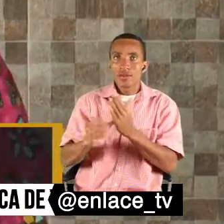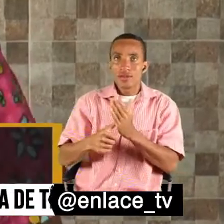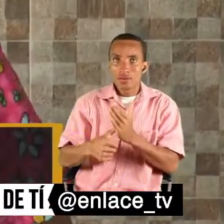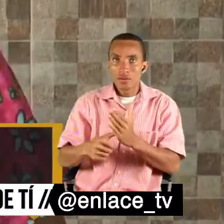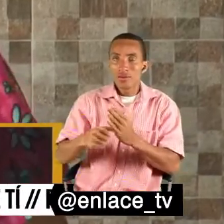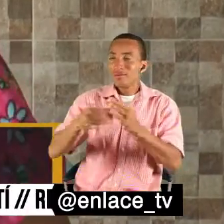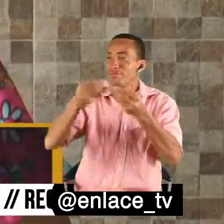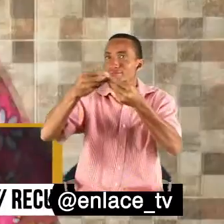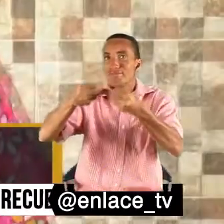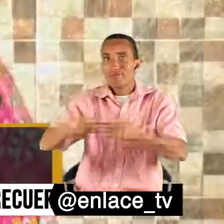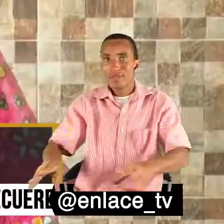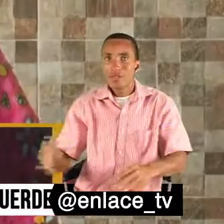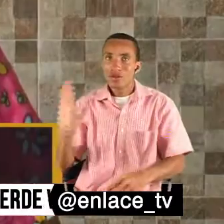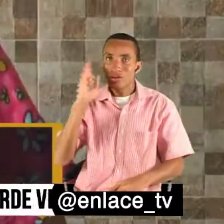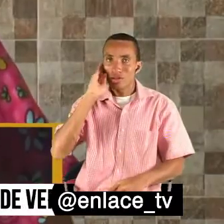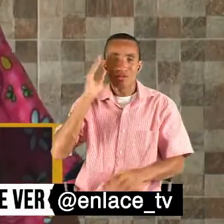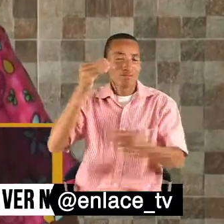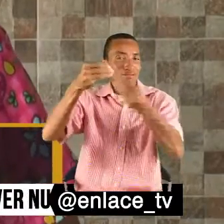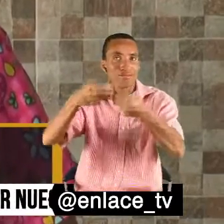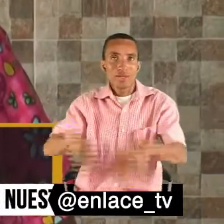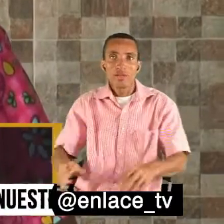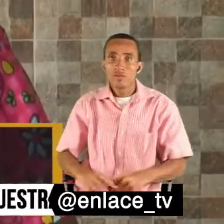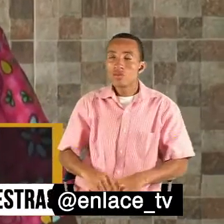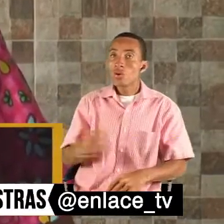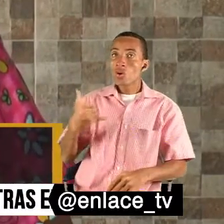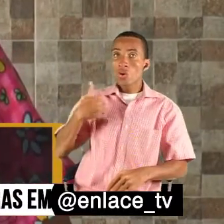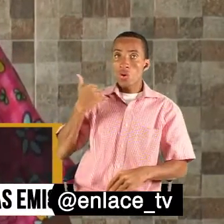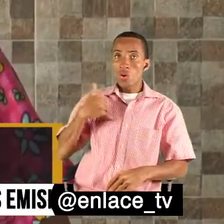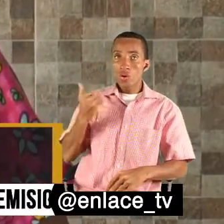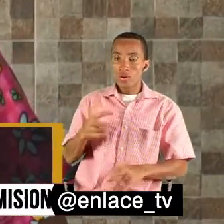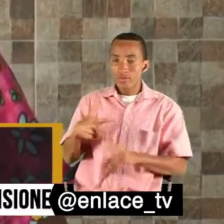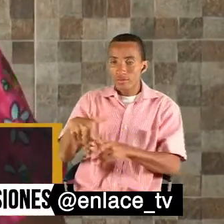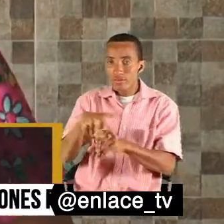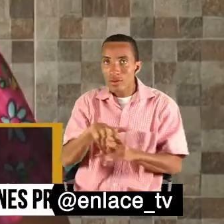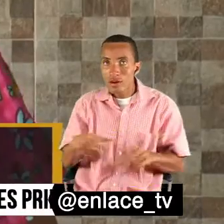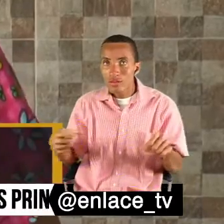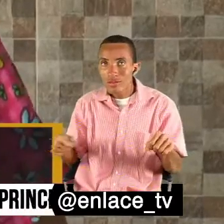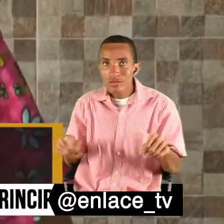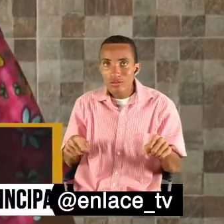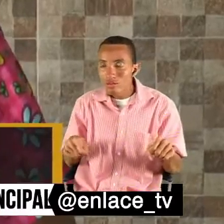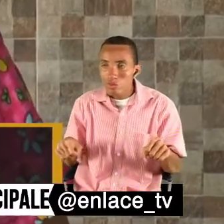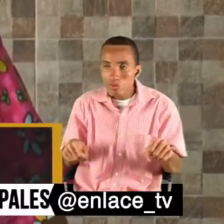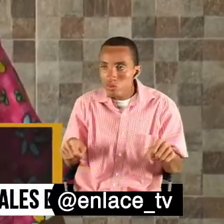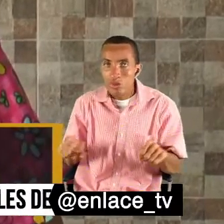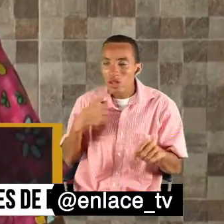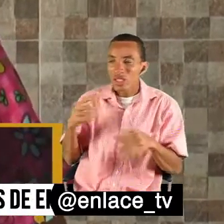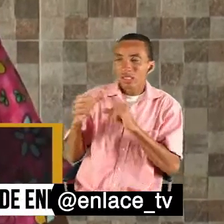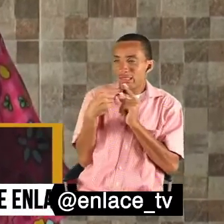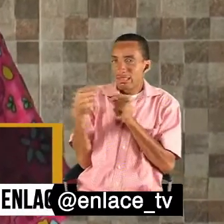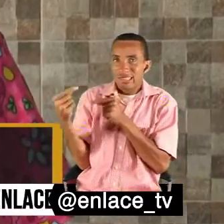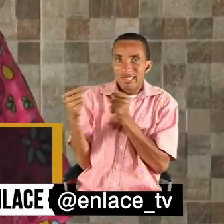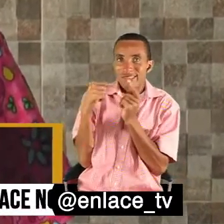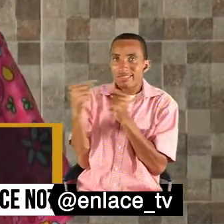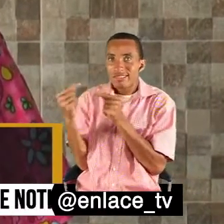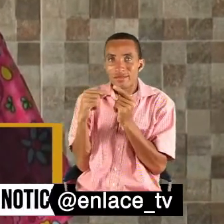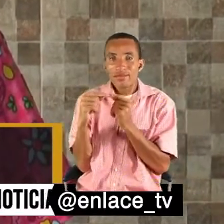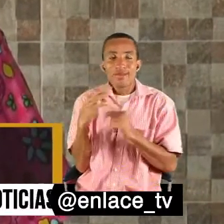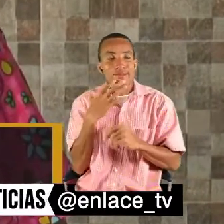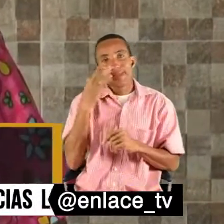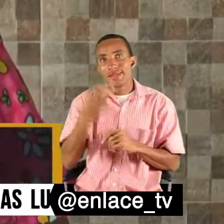dejaron celulares, todo. Jóvenes iban en una moto, pues yo forcejeé con uno de ellos, pero de verdad